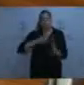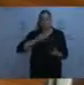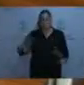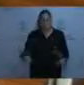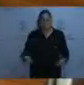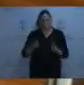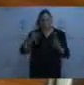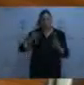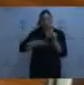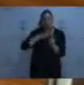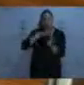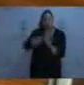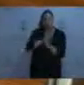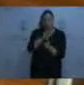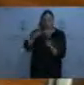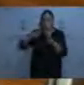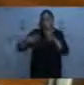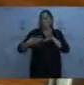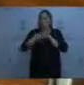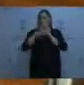los resultados.